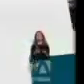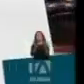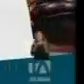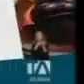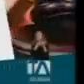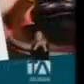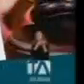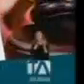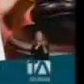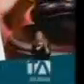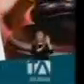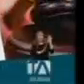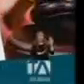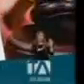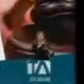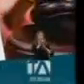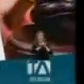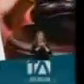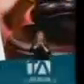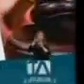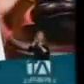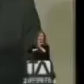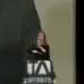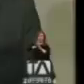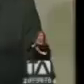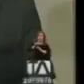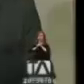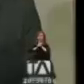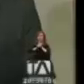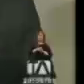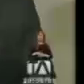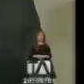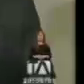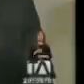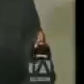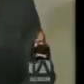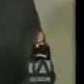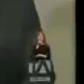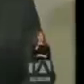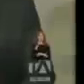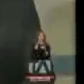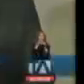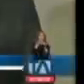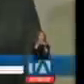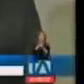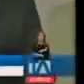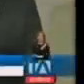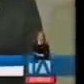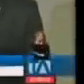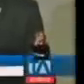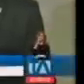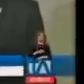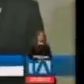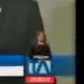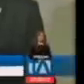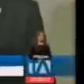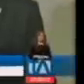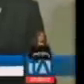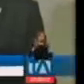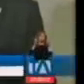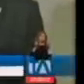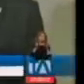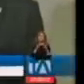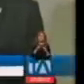enfrentar disminuyó de 5 a 3 años de prisión. Fiscalía obra de una manera objetiva e imparcial. Y no debe de guiarse de